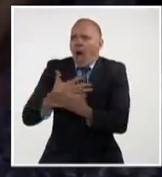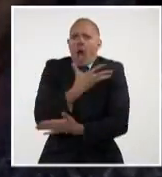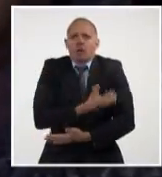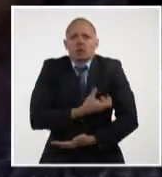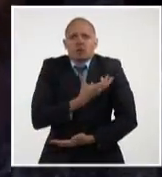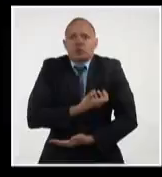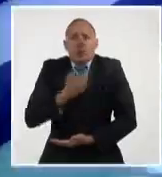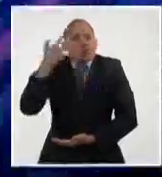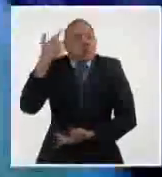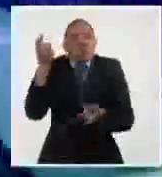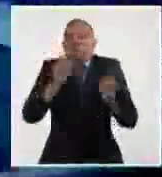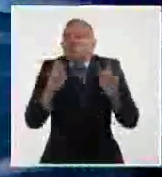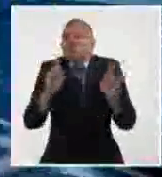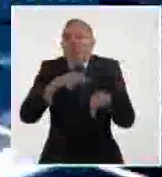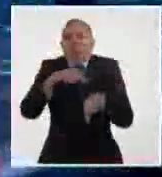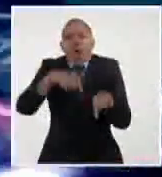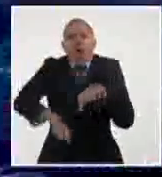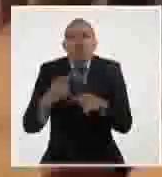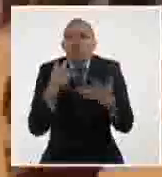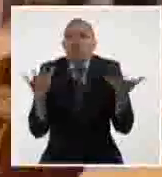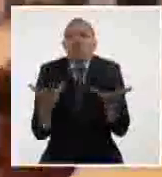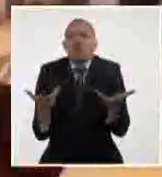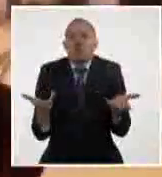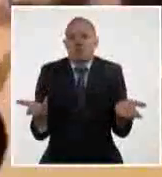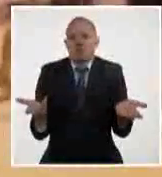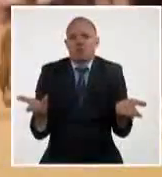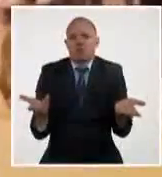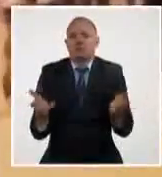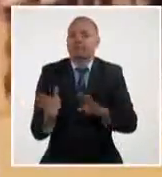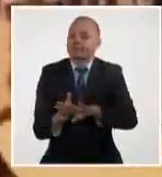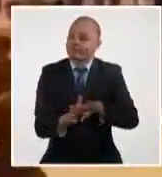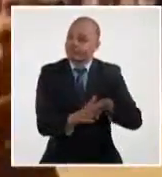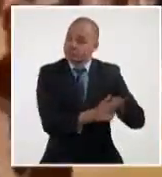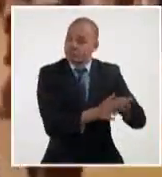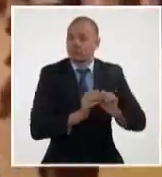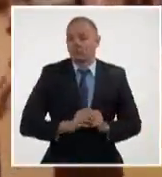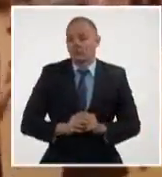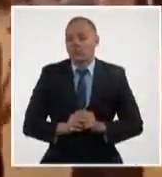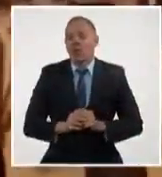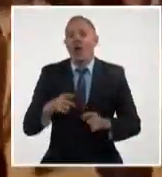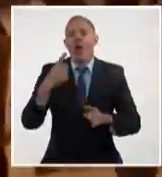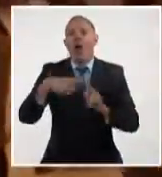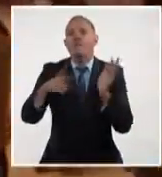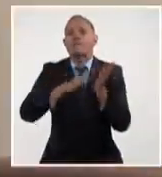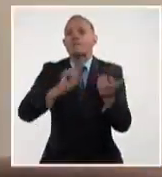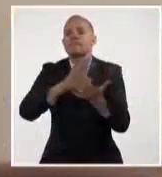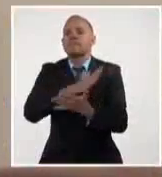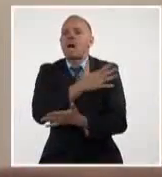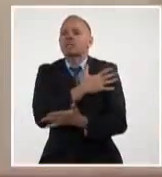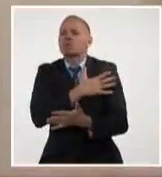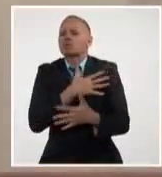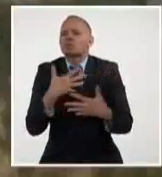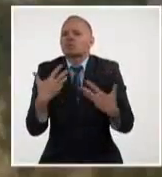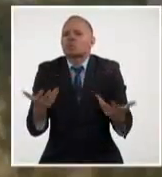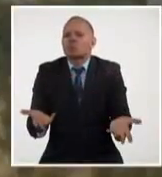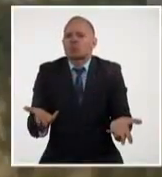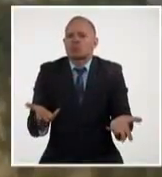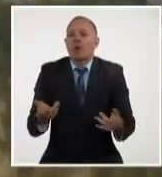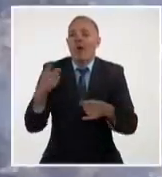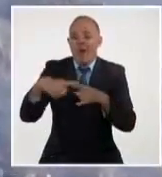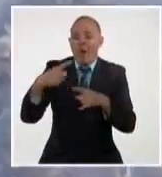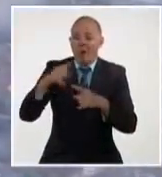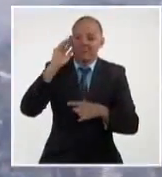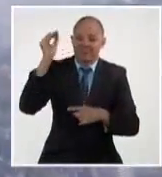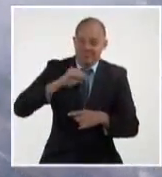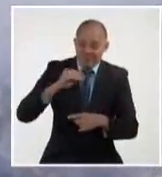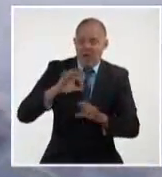que llegaríamos a este punto. En marzo, un incendio de grandes proporciones arrasó el campamento de refugiados Rohingya más